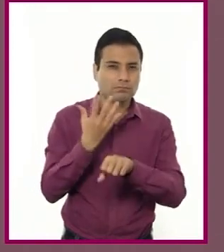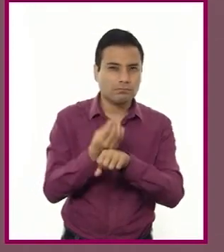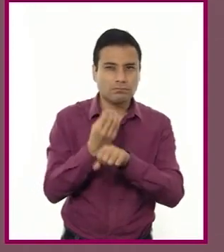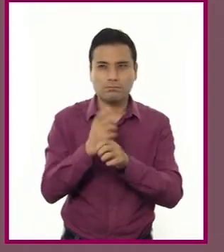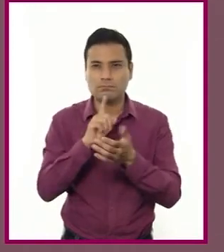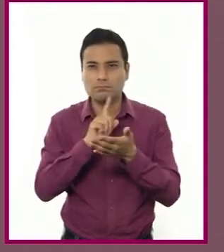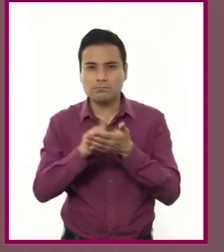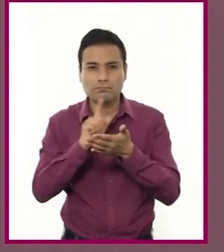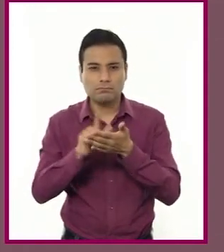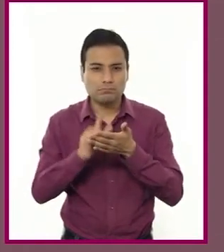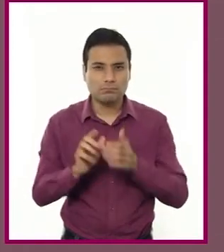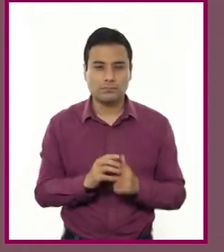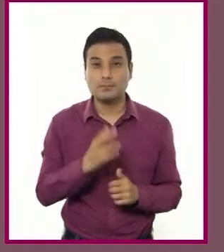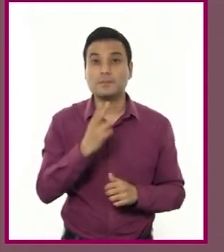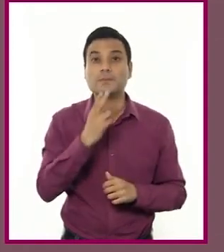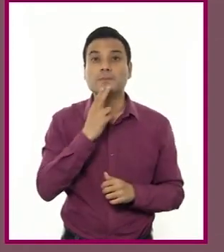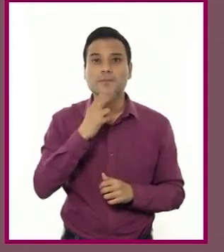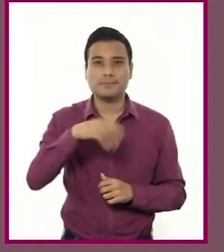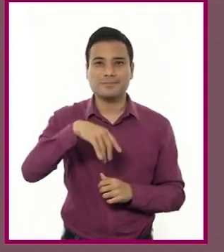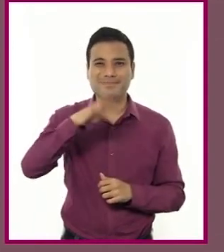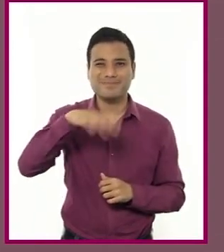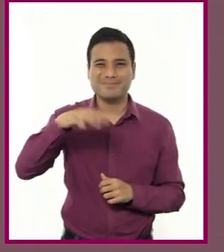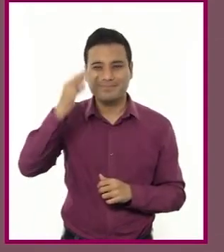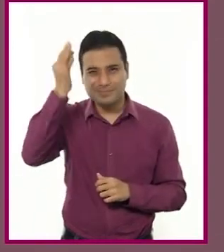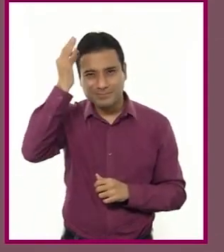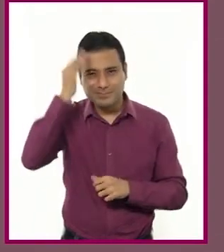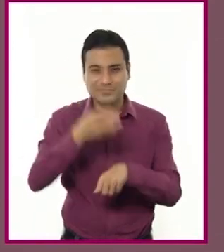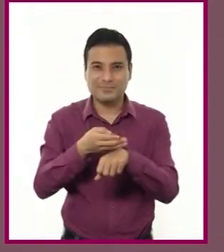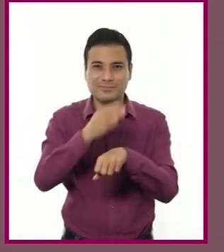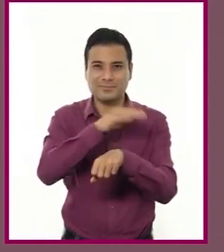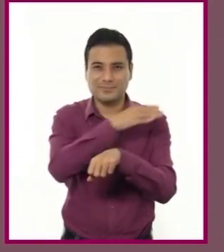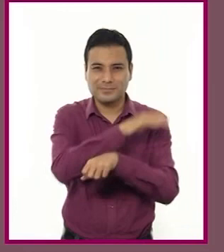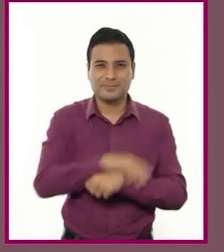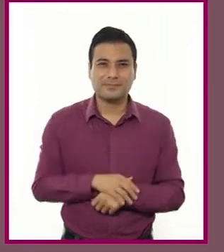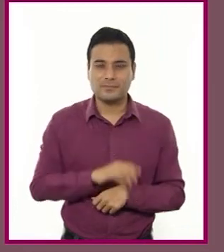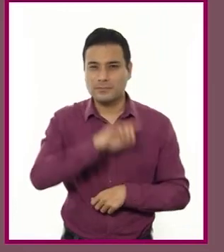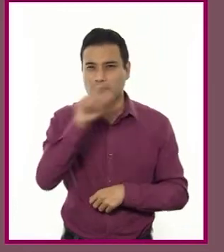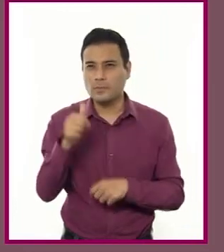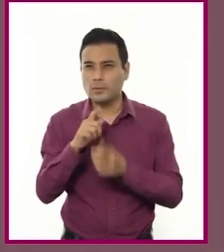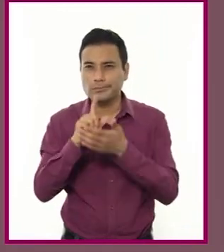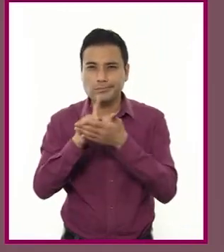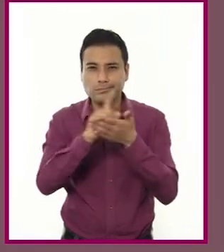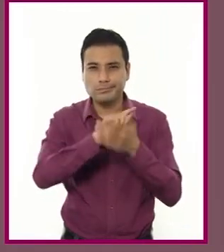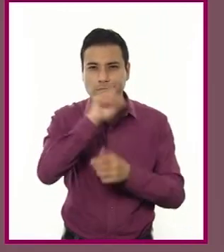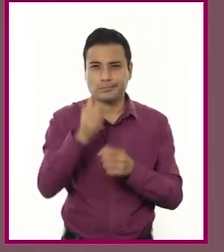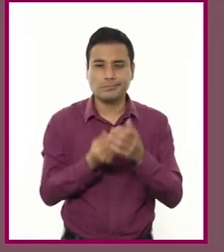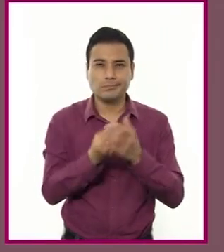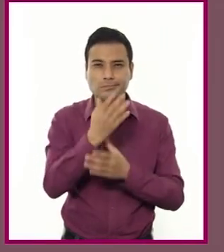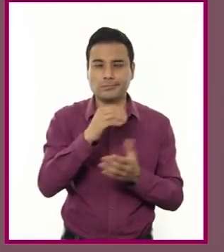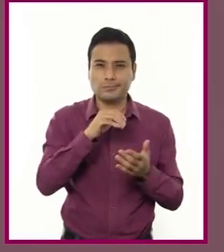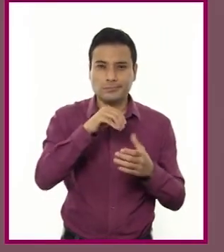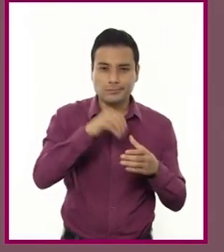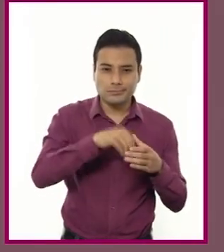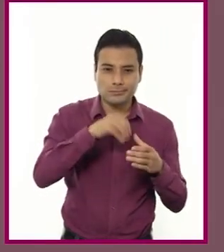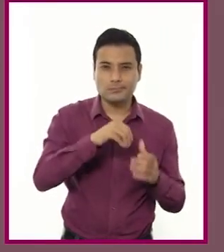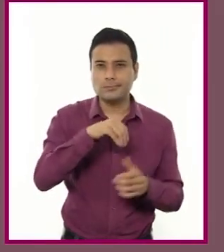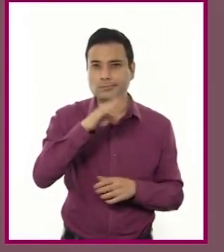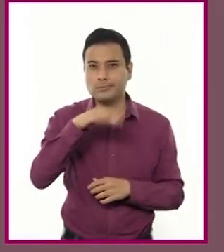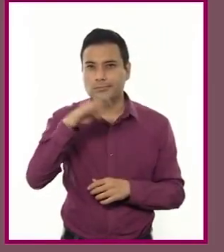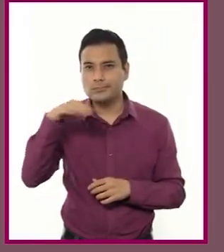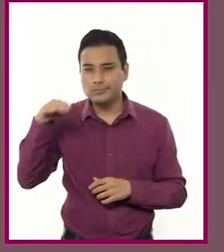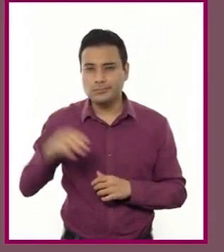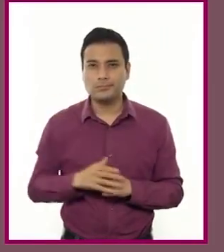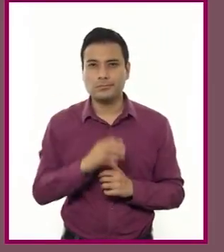técnica es utilizar una brocha de pelo de camello y cepillo de lechuguilla, para luego aplicar el color de la pintura original, hecha con una mezcla